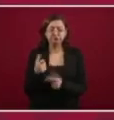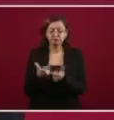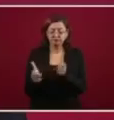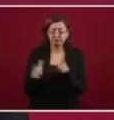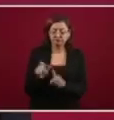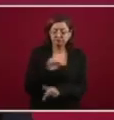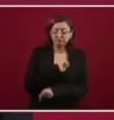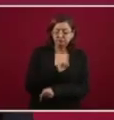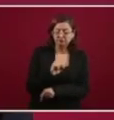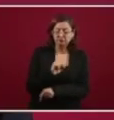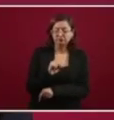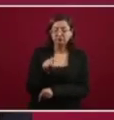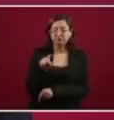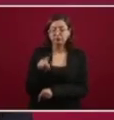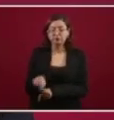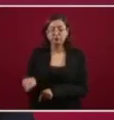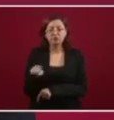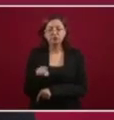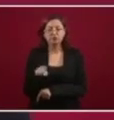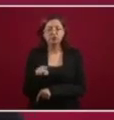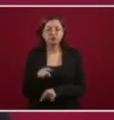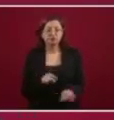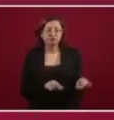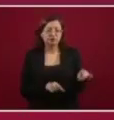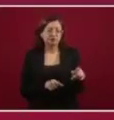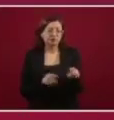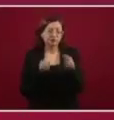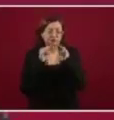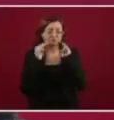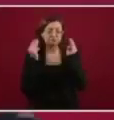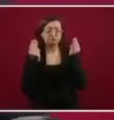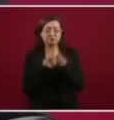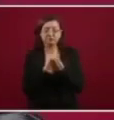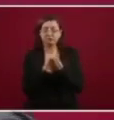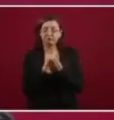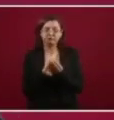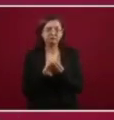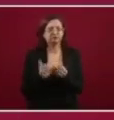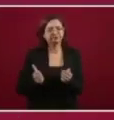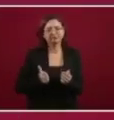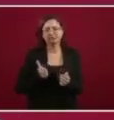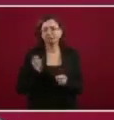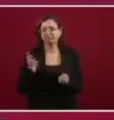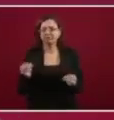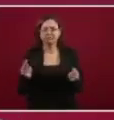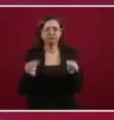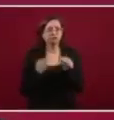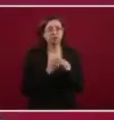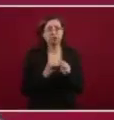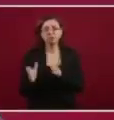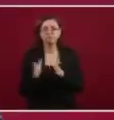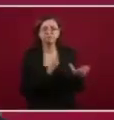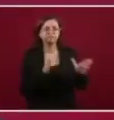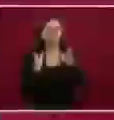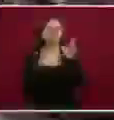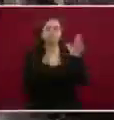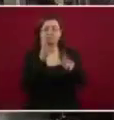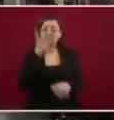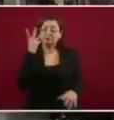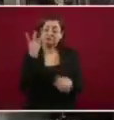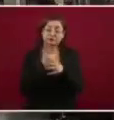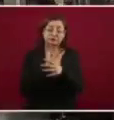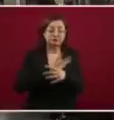hechos huyó por las brechas rumbo a la